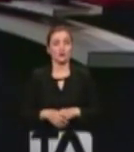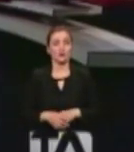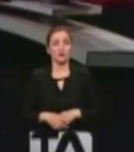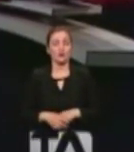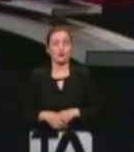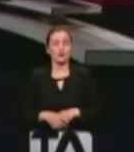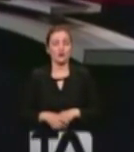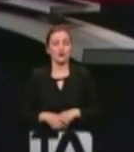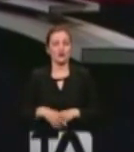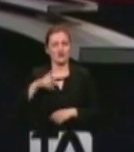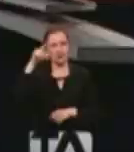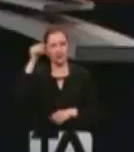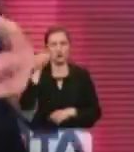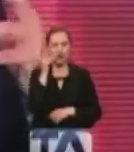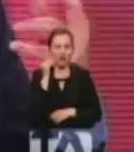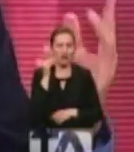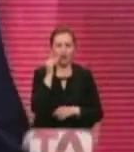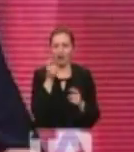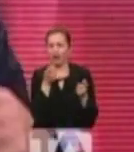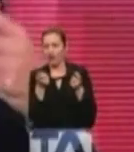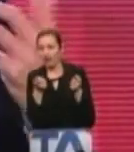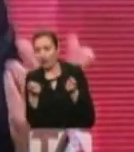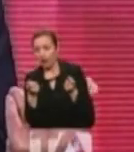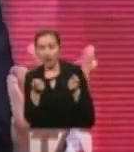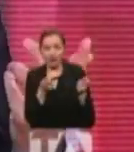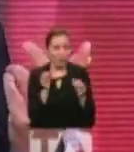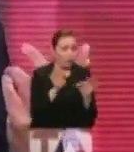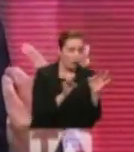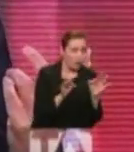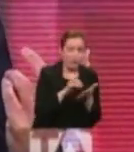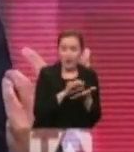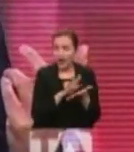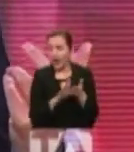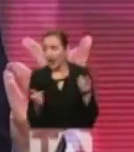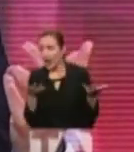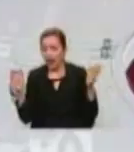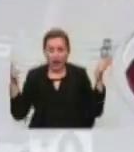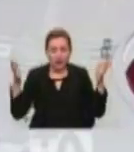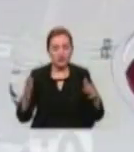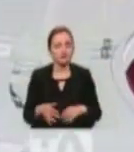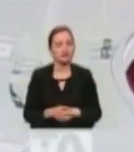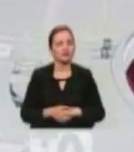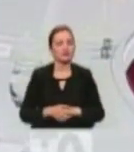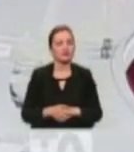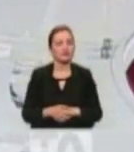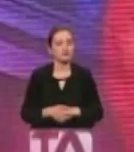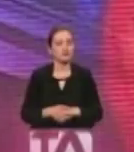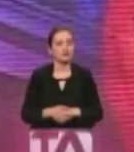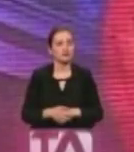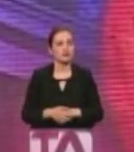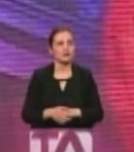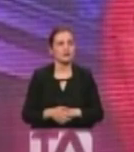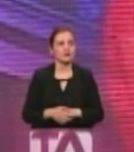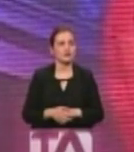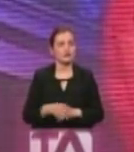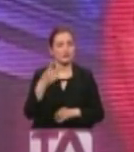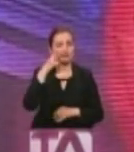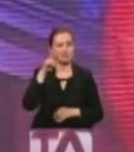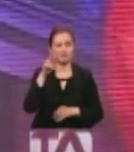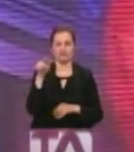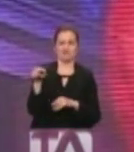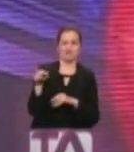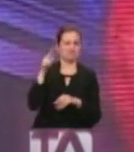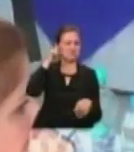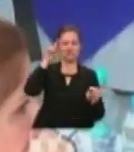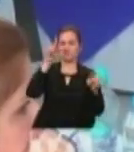gobierno tontea mucho, ¿no? Busca una fórmula y no encuentra la fórmula. Sin embargo, esta visión fue contrastada por el economista